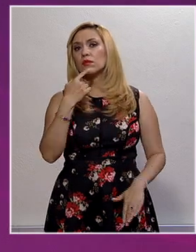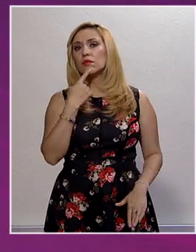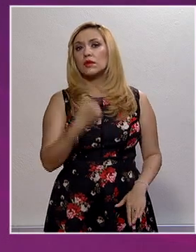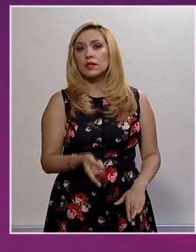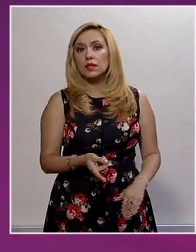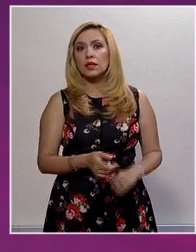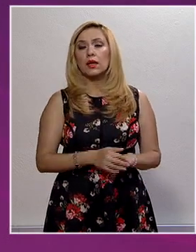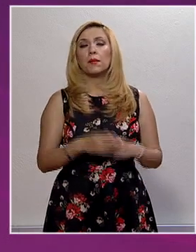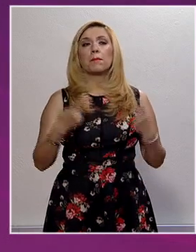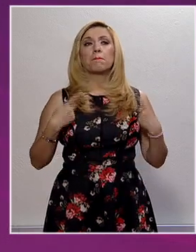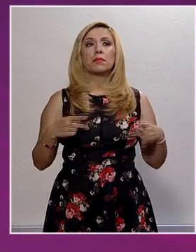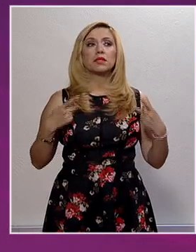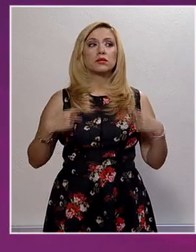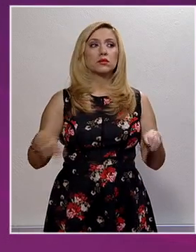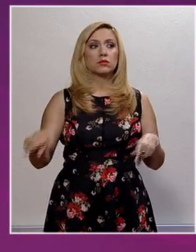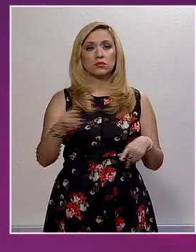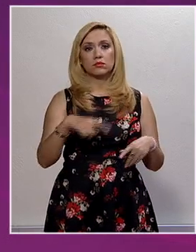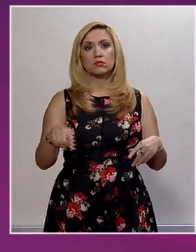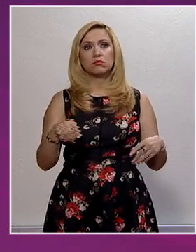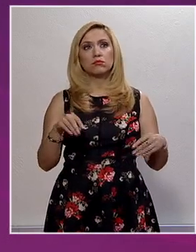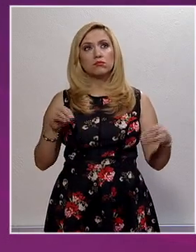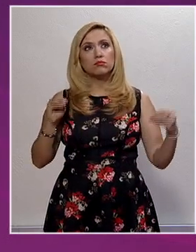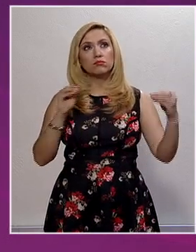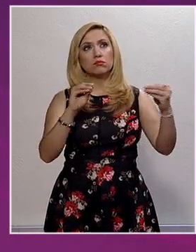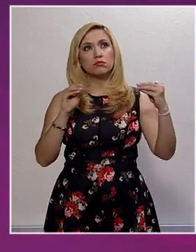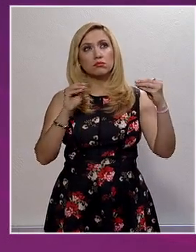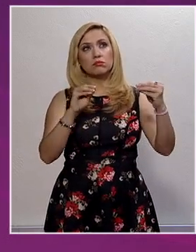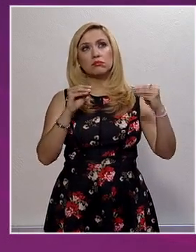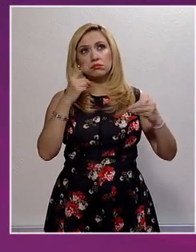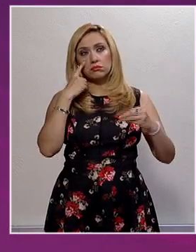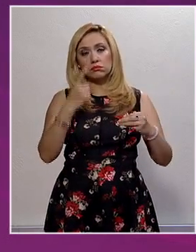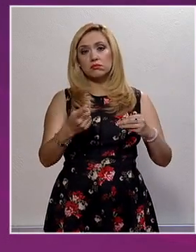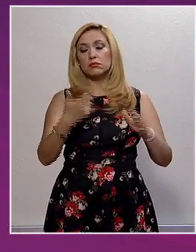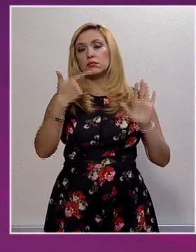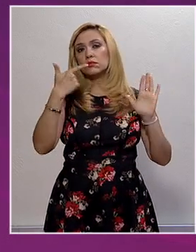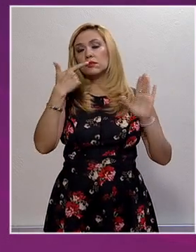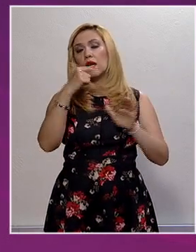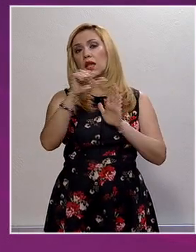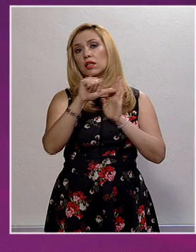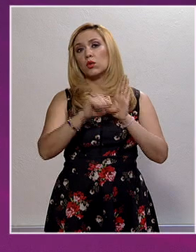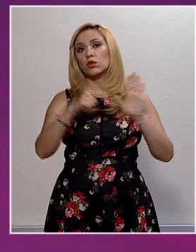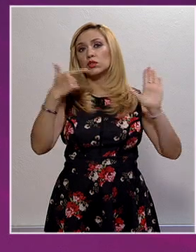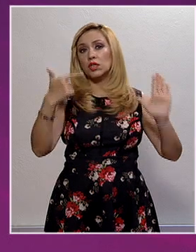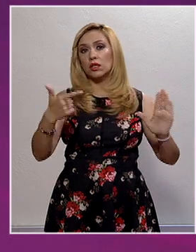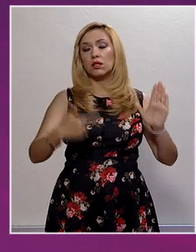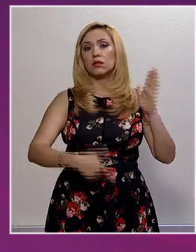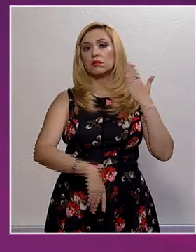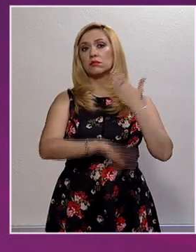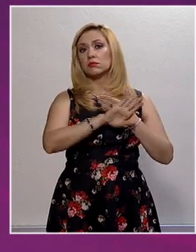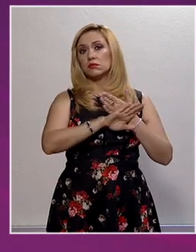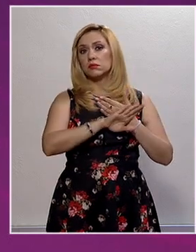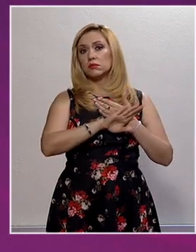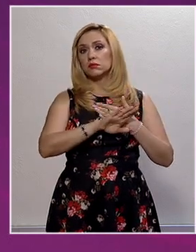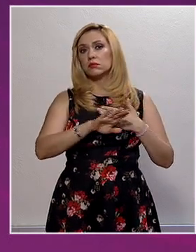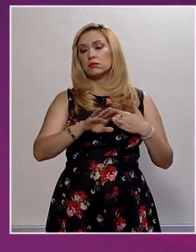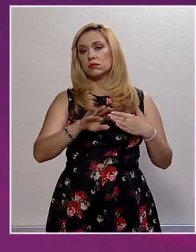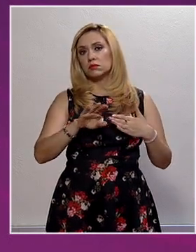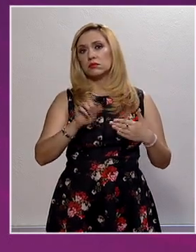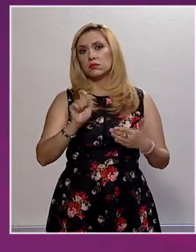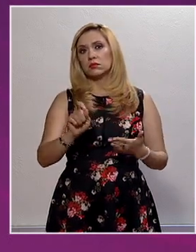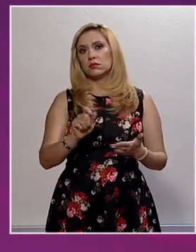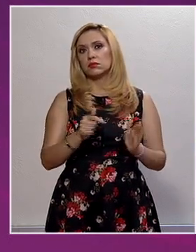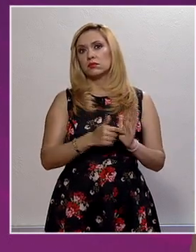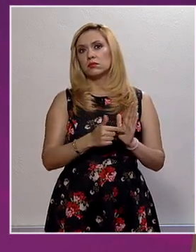dice que las personas que aleguen que se les ha violado el artículo 7 de la Convención de Belém do Pará, es el único artículo